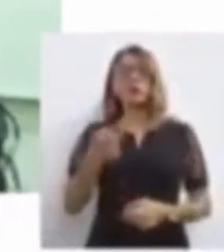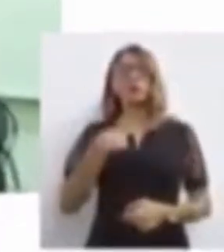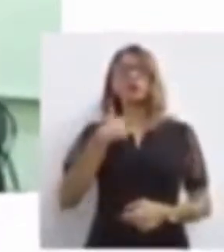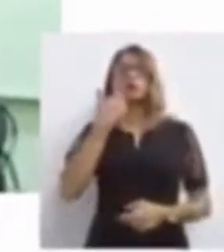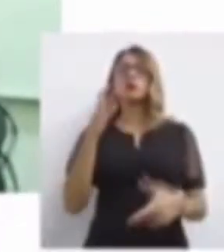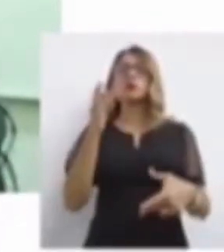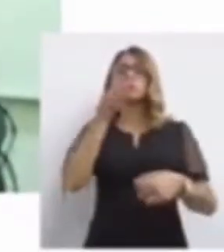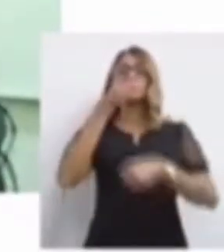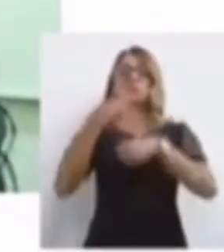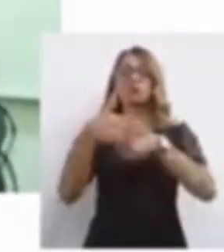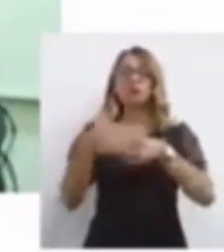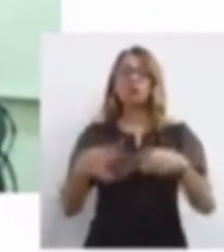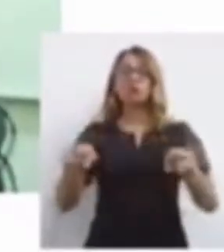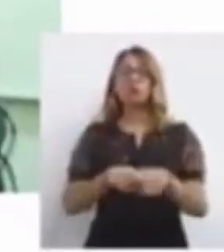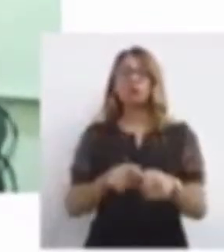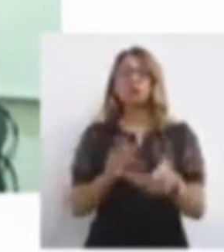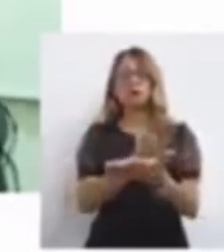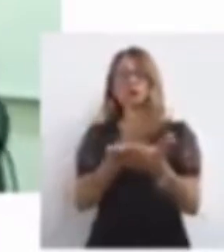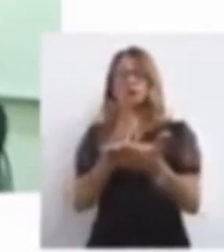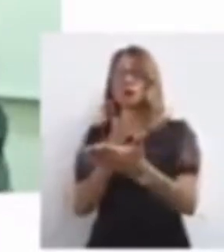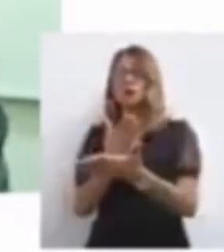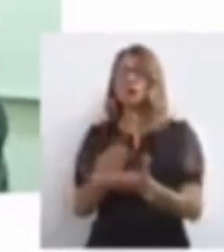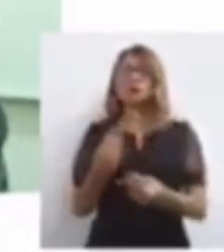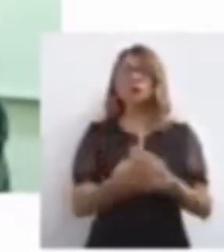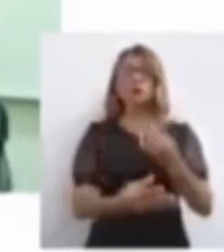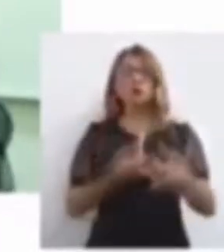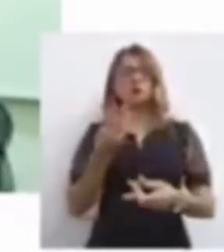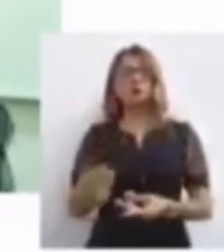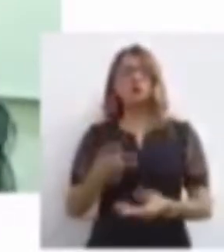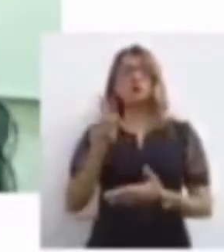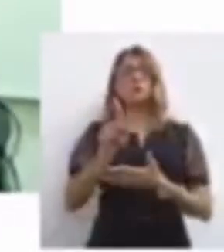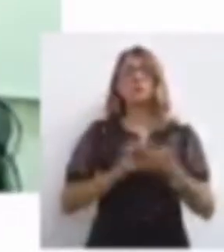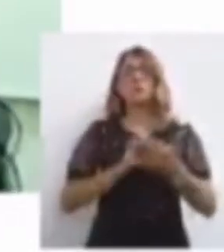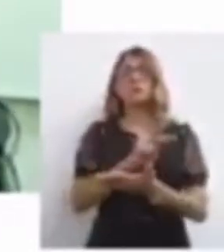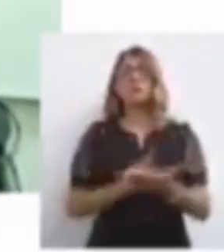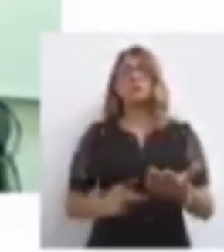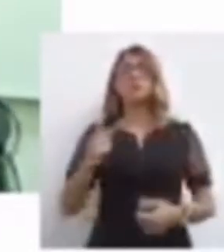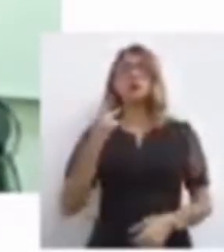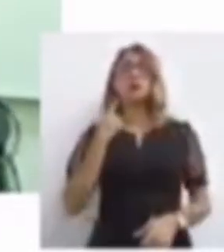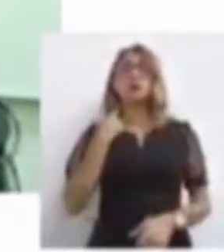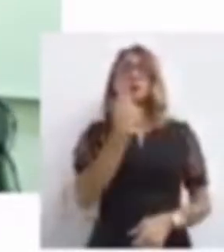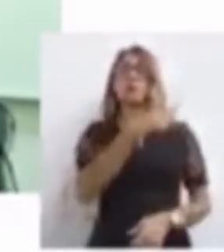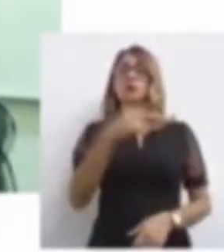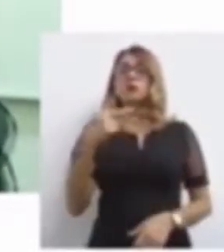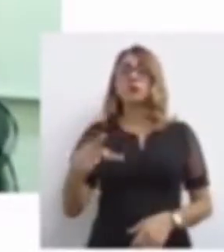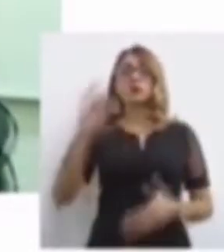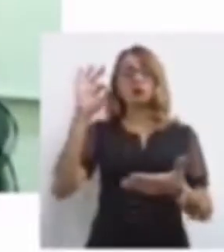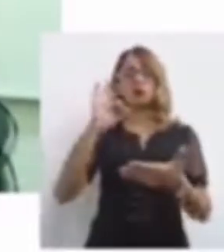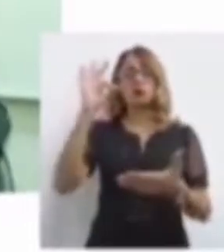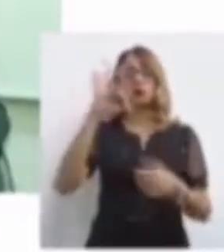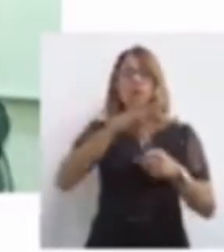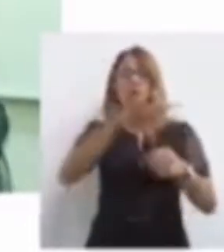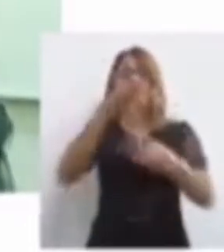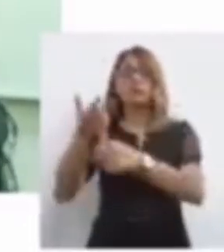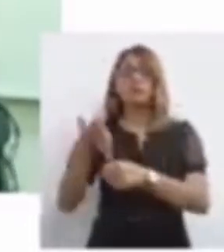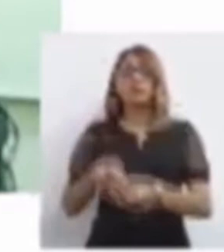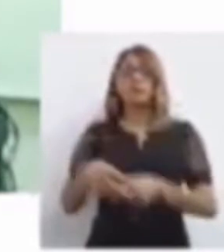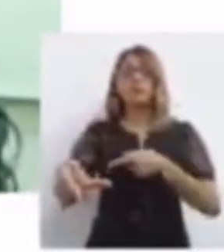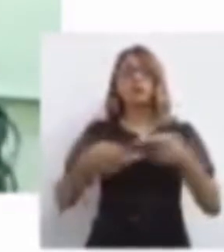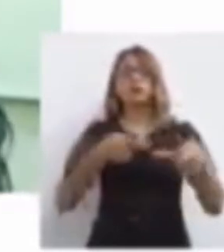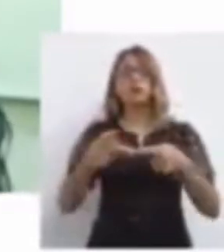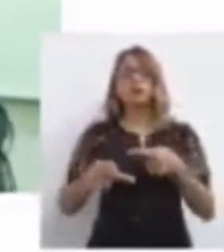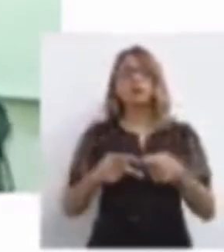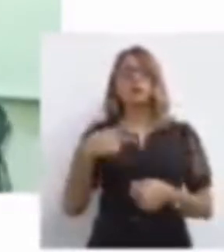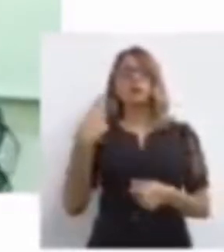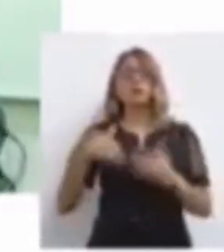partidos políticos según su porcentaje de votación se realizará en un momento posterior cuando se concluyan las impugnaciones y se tenga certeza de los